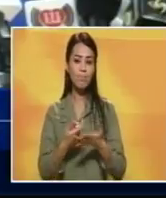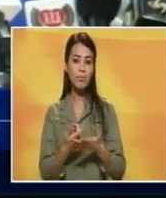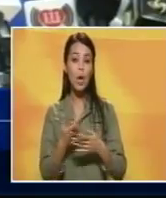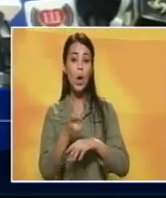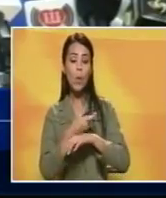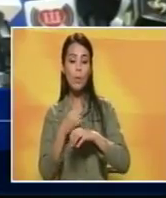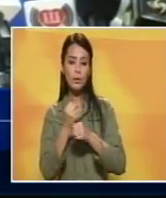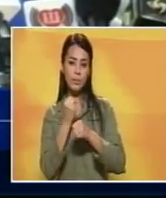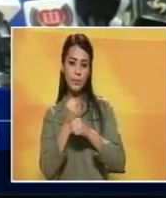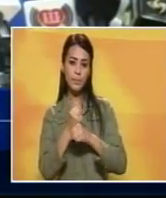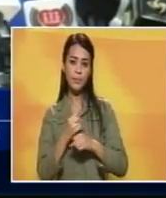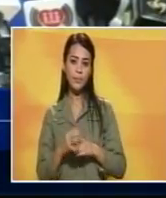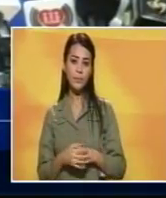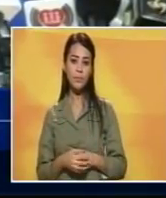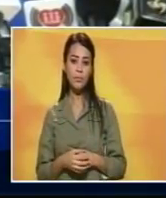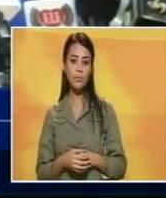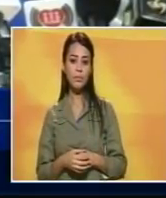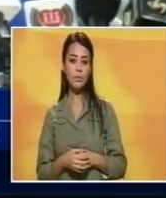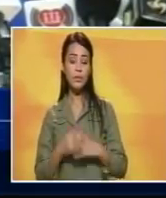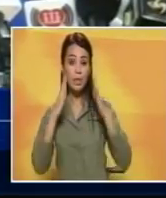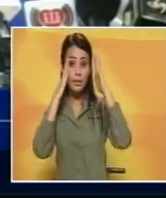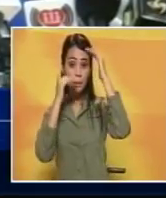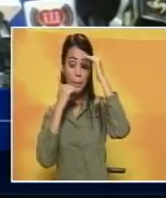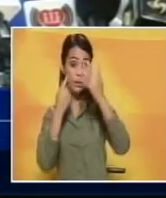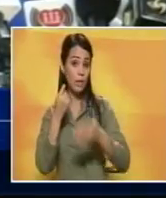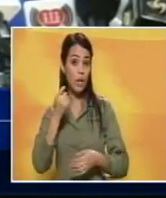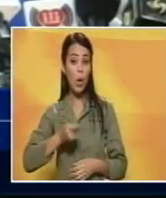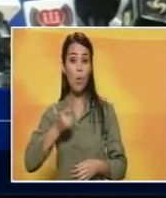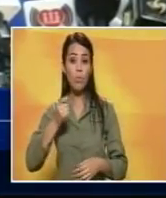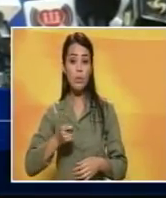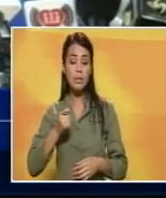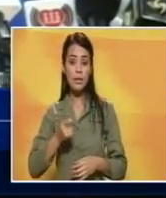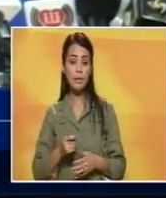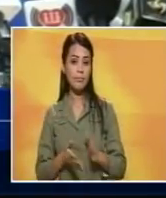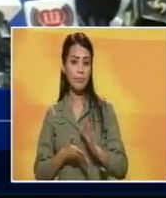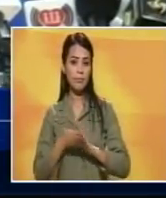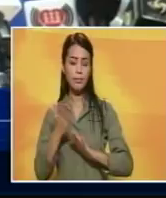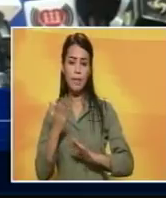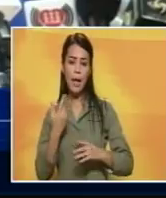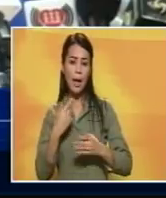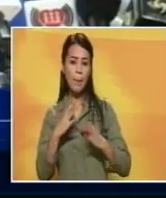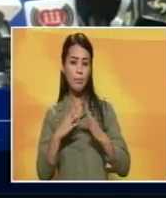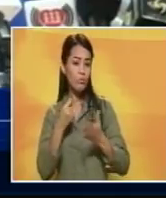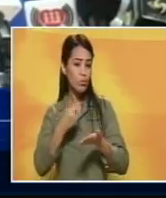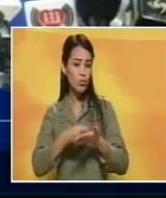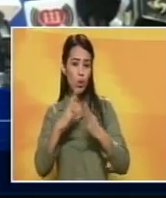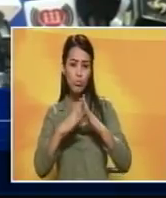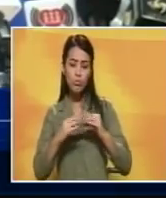gobernación. Que los que están pendientes por jubilar, para jubilarlos y pagarle todas